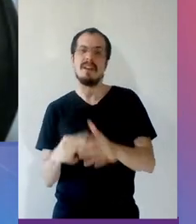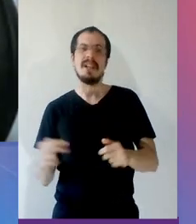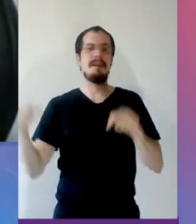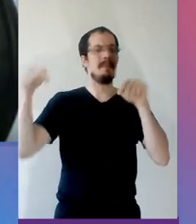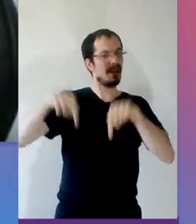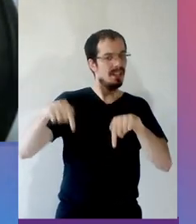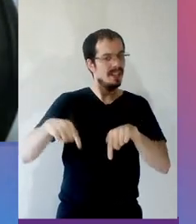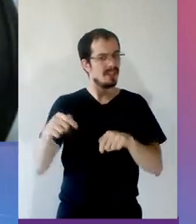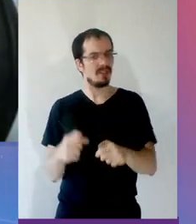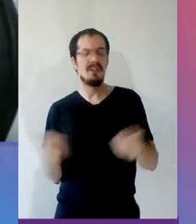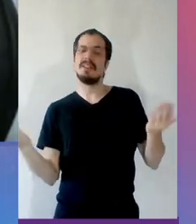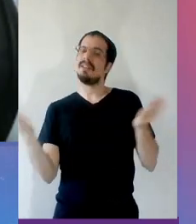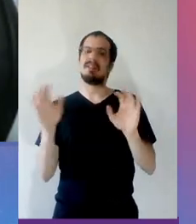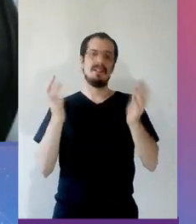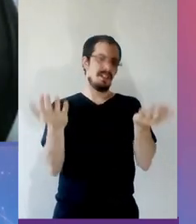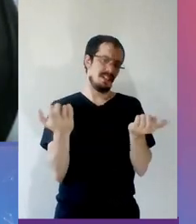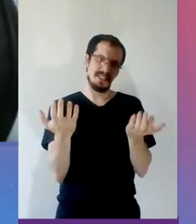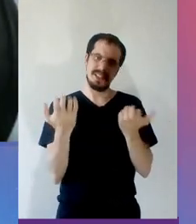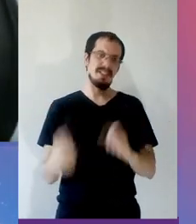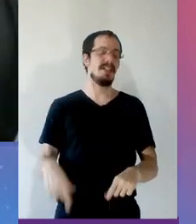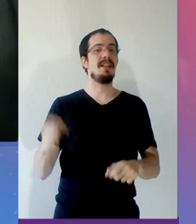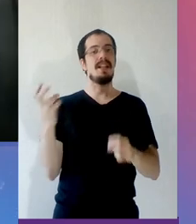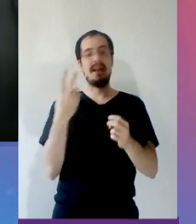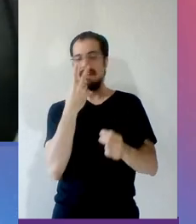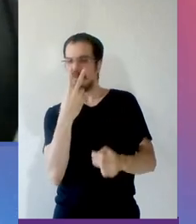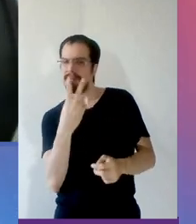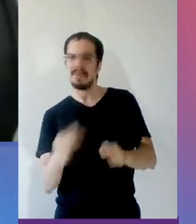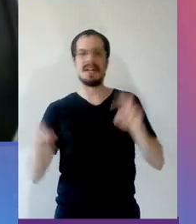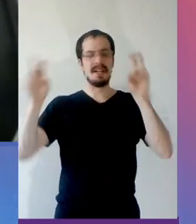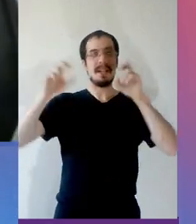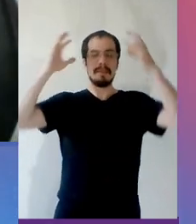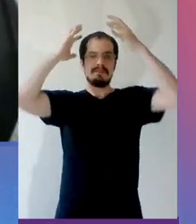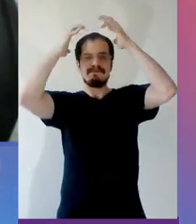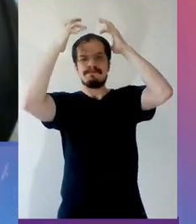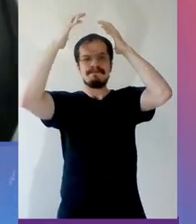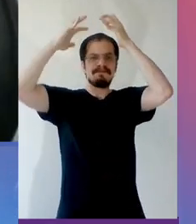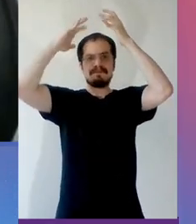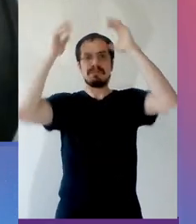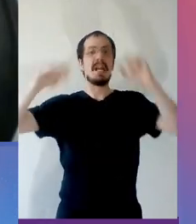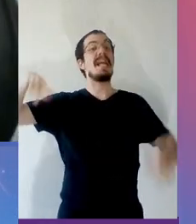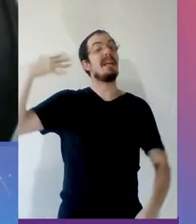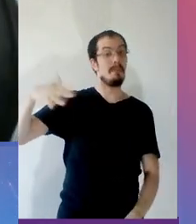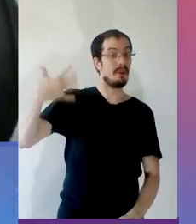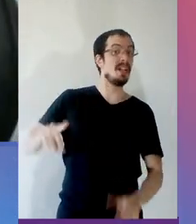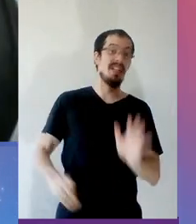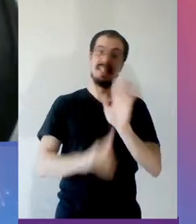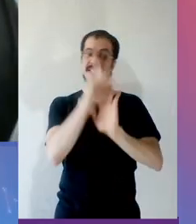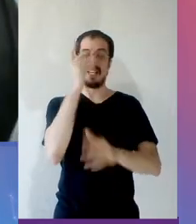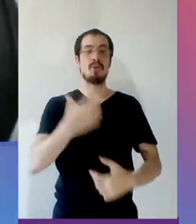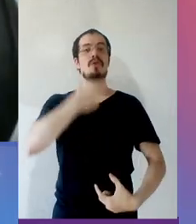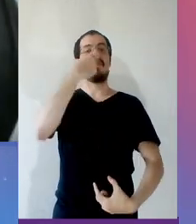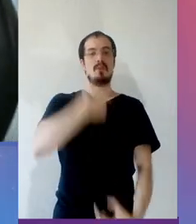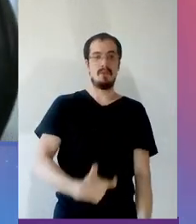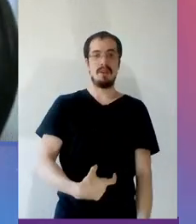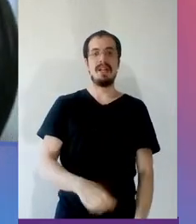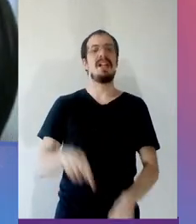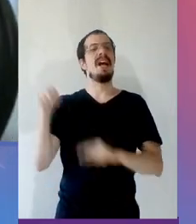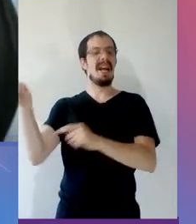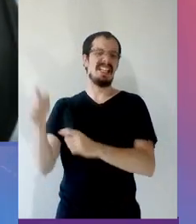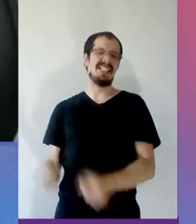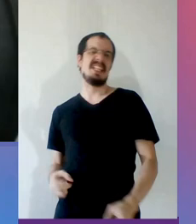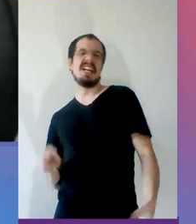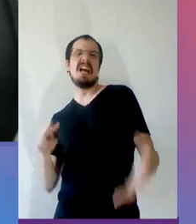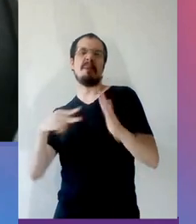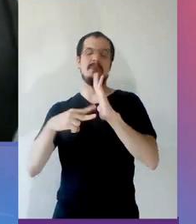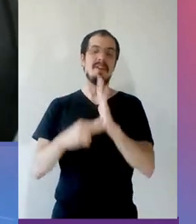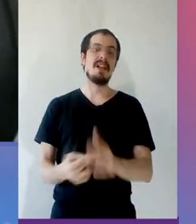ejes de neurotransmisores, que son muy importantes en el desarrollo, en lo conductual, se han visto tremendamente afectados por las condiciones,